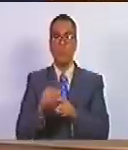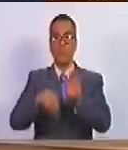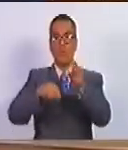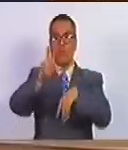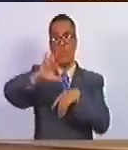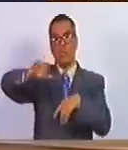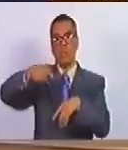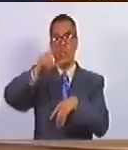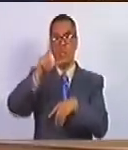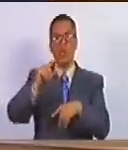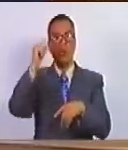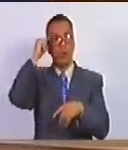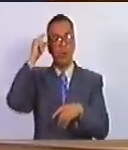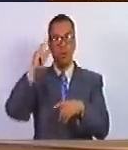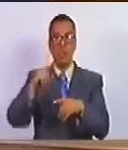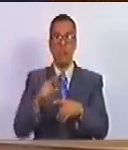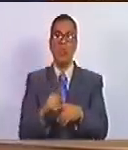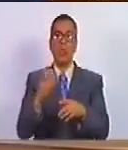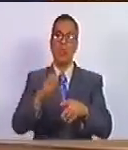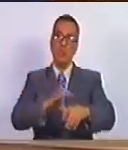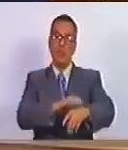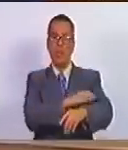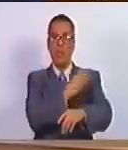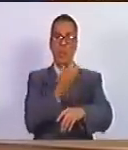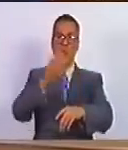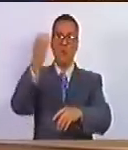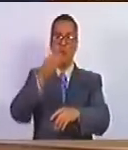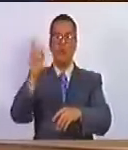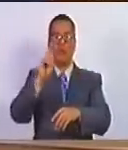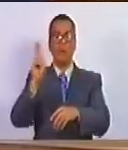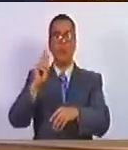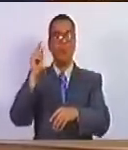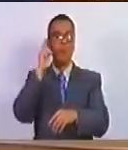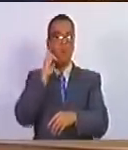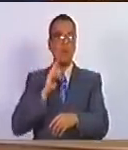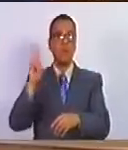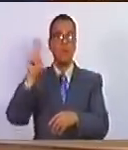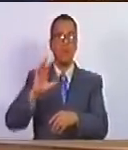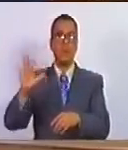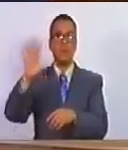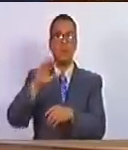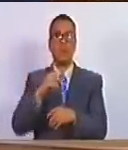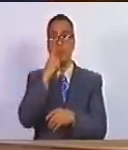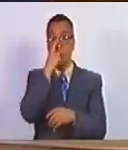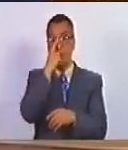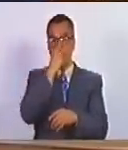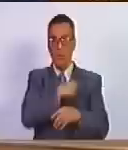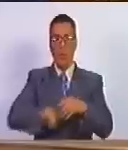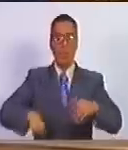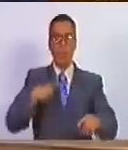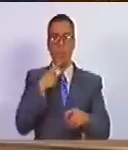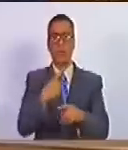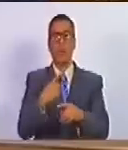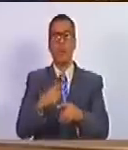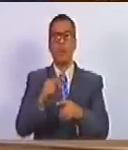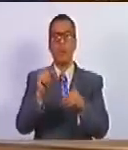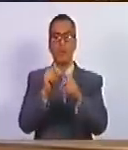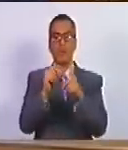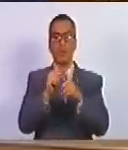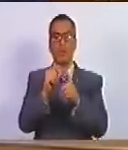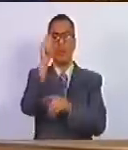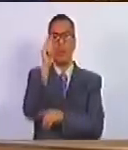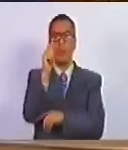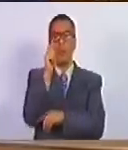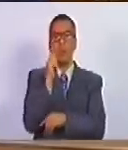de julio como el Día del Canto Coral en la República Bolivariana de Venezuela. El presidente otorgó el derecho de palabra a